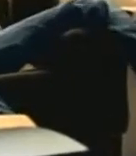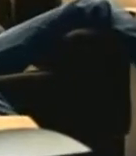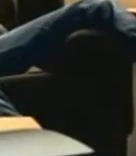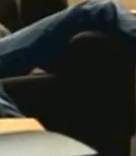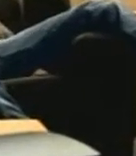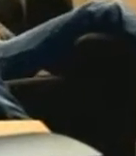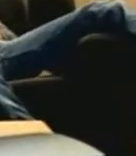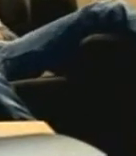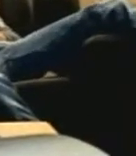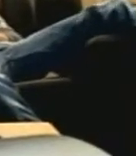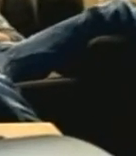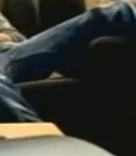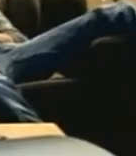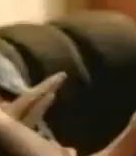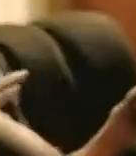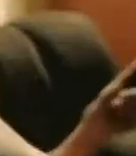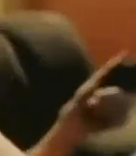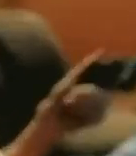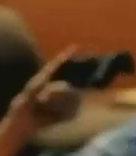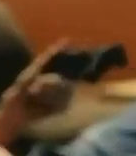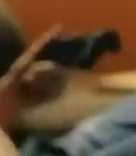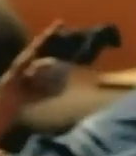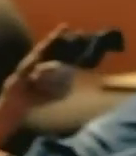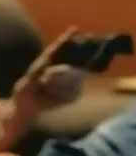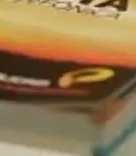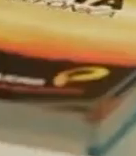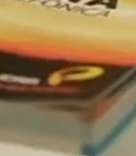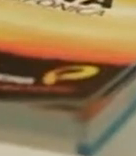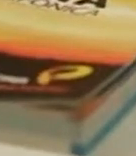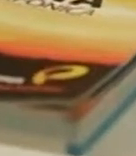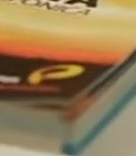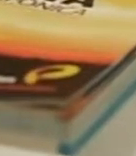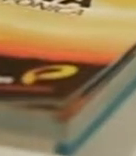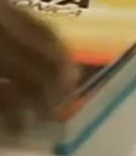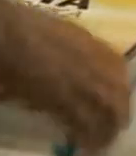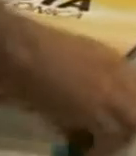¡Qué golía! ¿Qué hace el pollo?